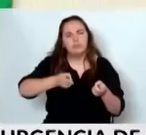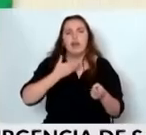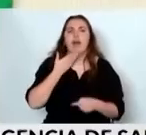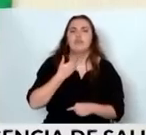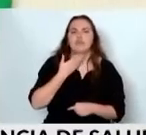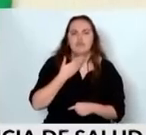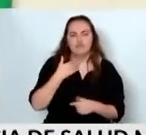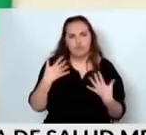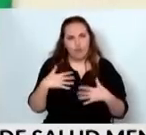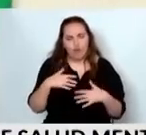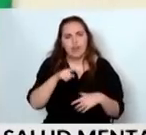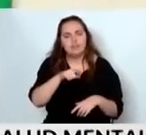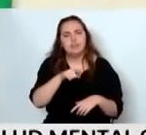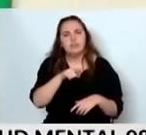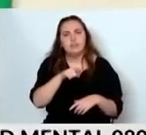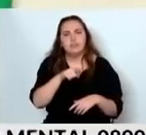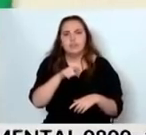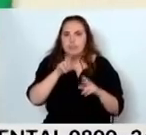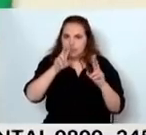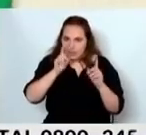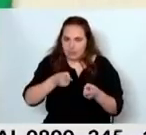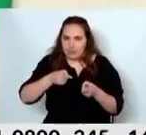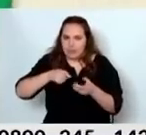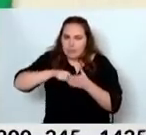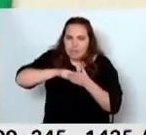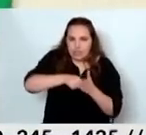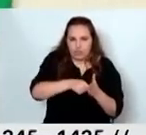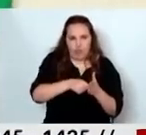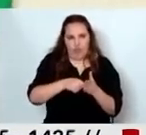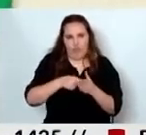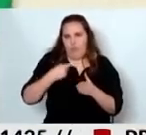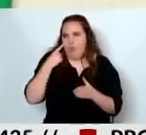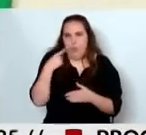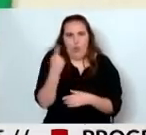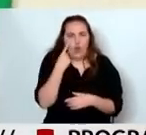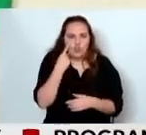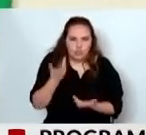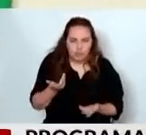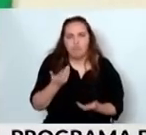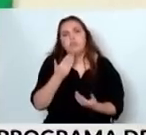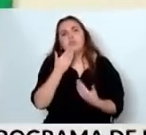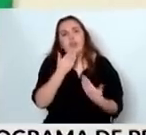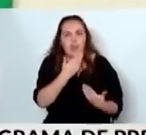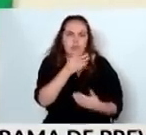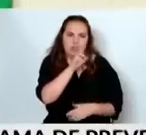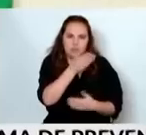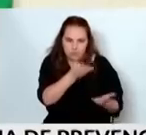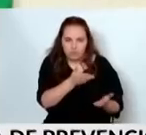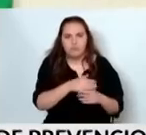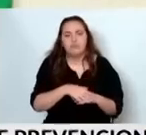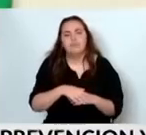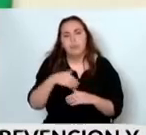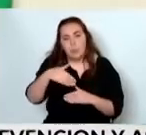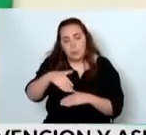adicciones y tiene que ver con la presión con la que estamos viviendo en este mundo. Así que gracias, Ariana. Y antes de entrar ahora